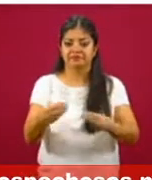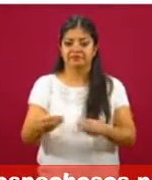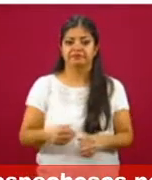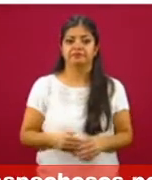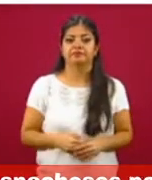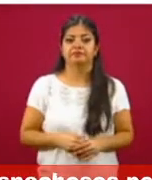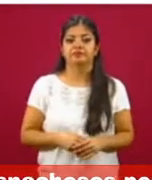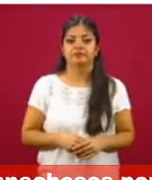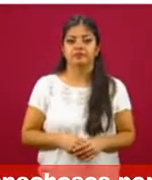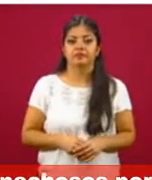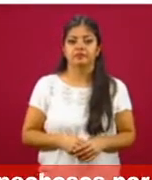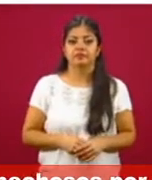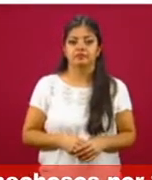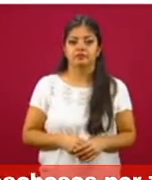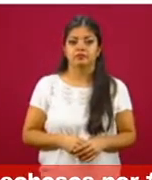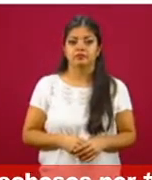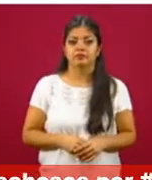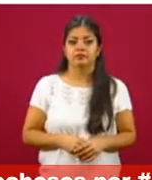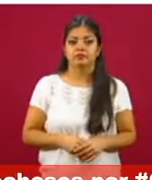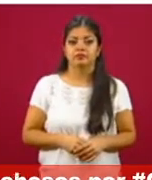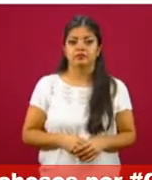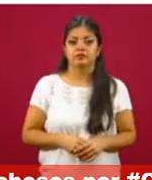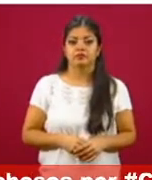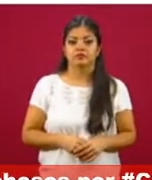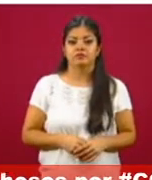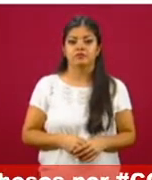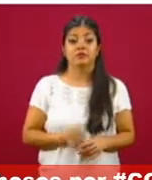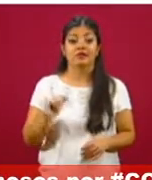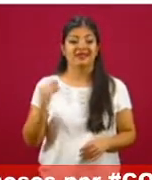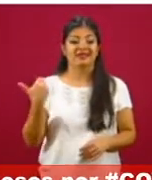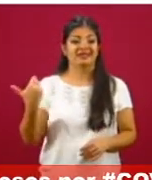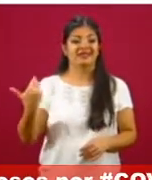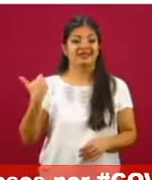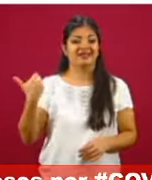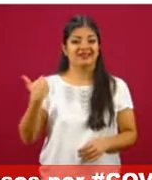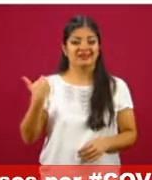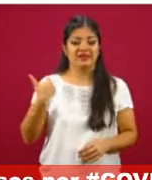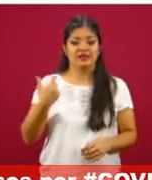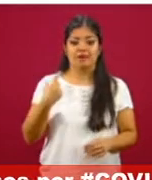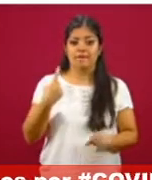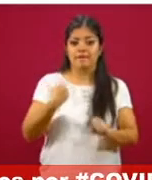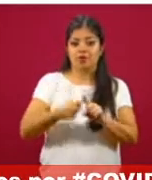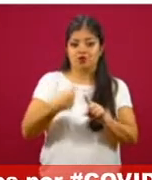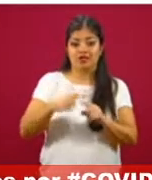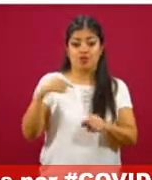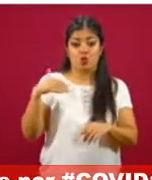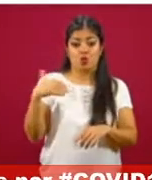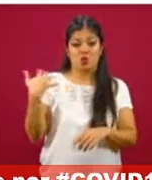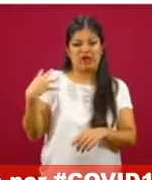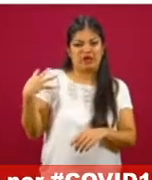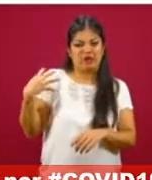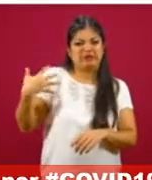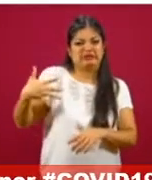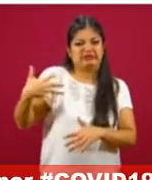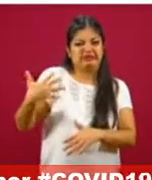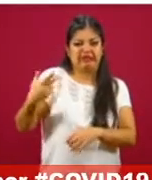La siguiente. De los casos recientes, los casos de los últimos 15 días o 14